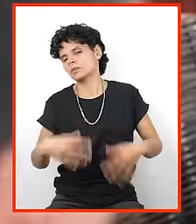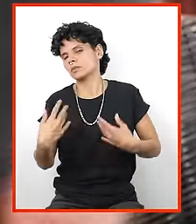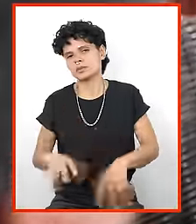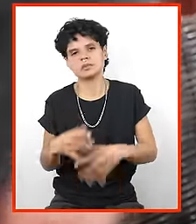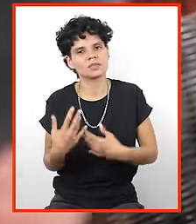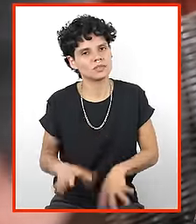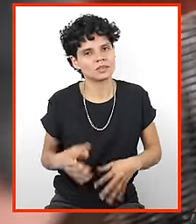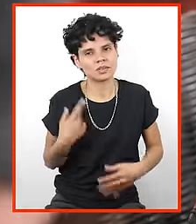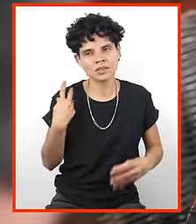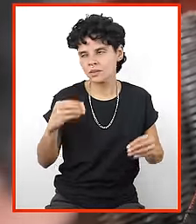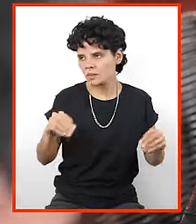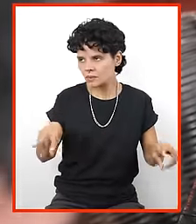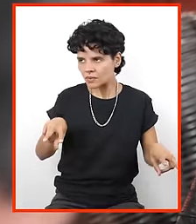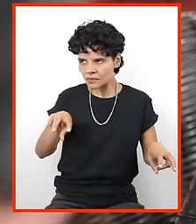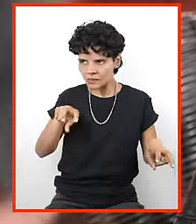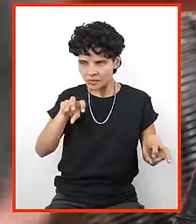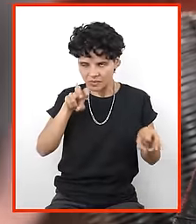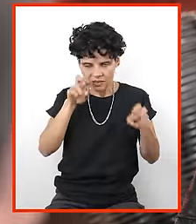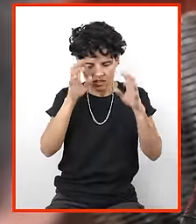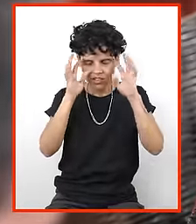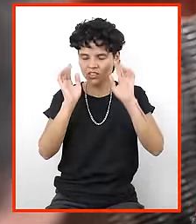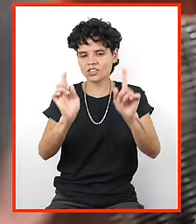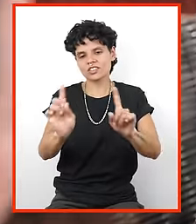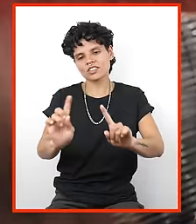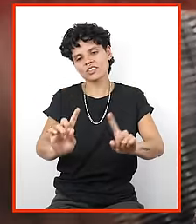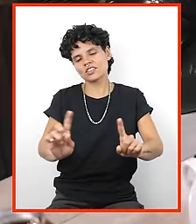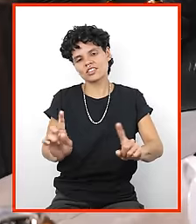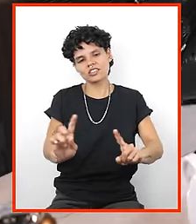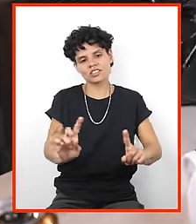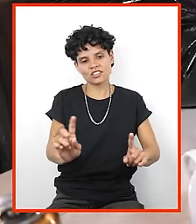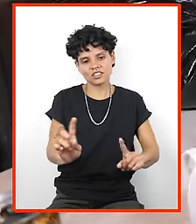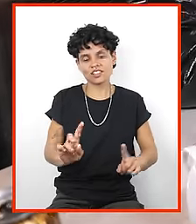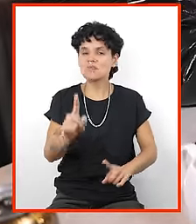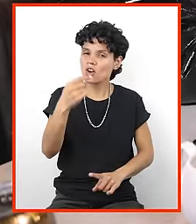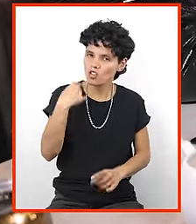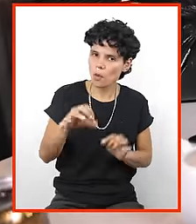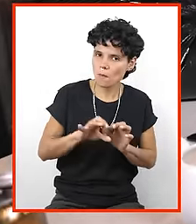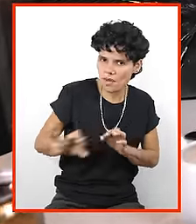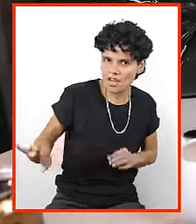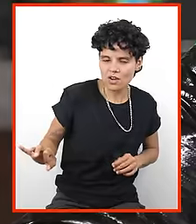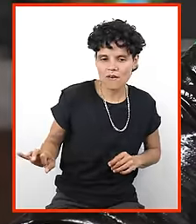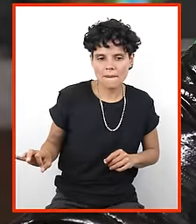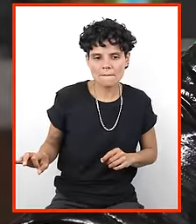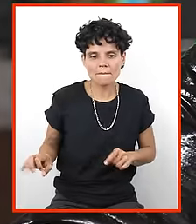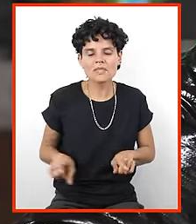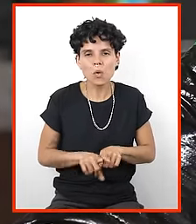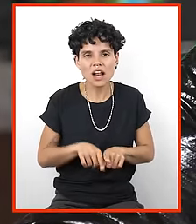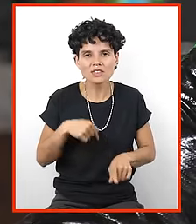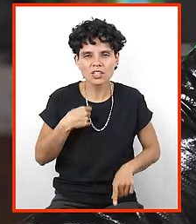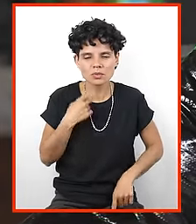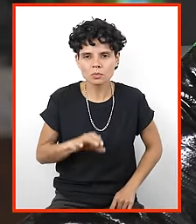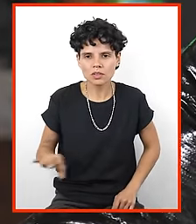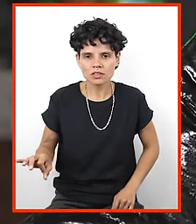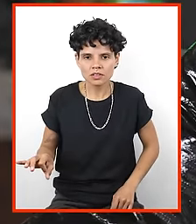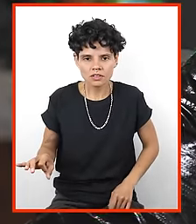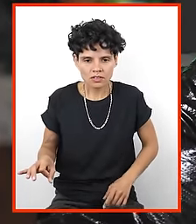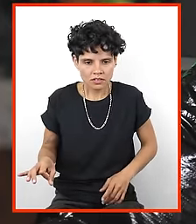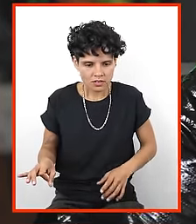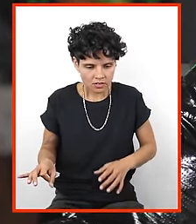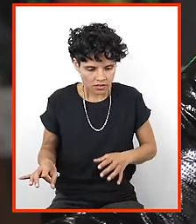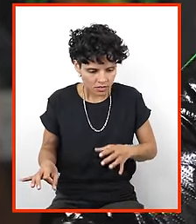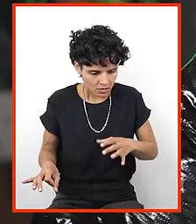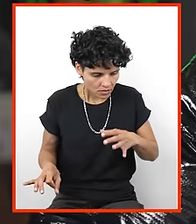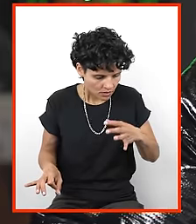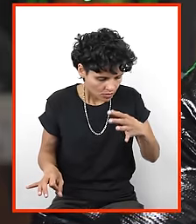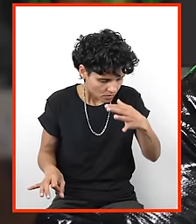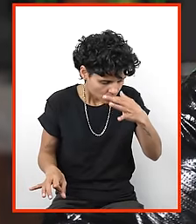ninja, francamente, yo prefiero... ¿Pero no sería alguna vez un peo que tú... Te arrepentí de haberte lo, que tú pensaste